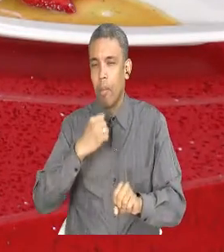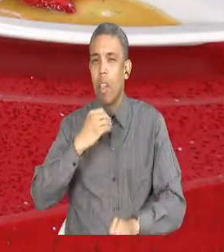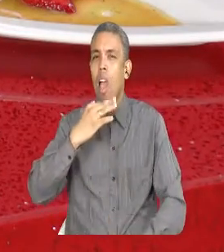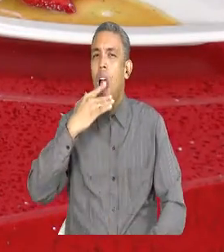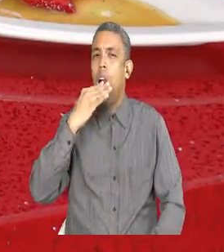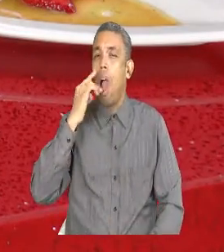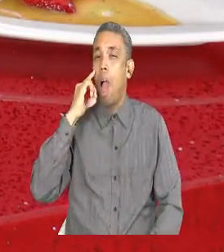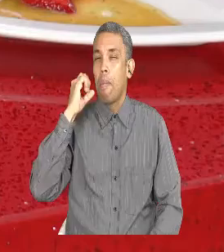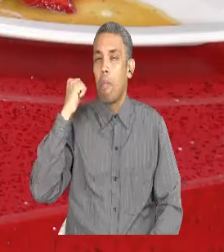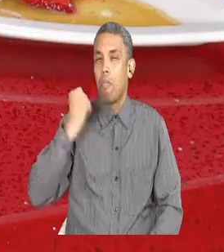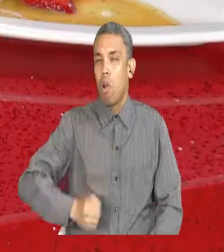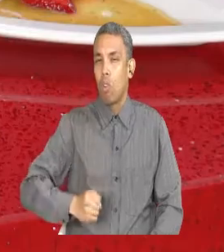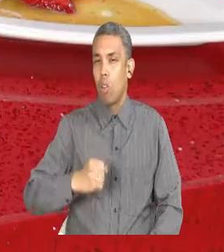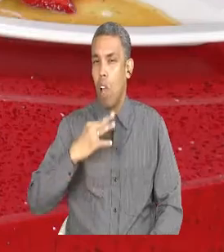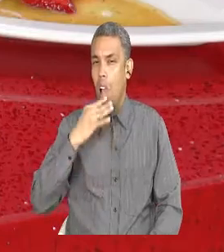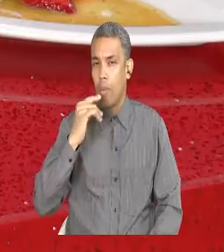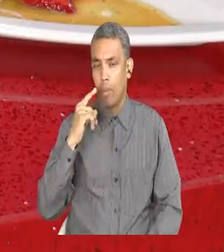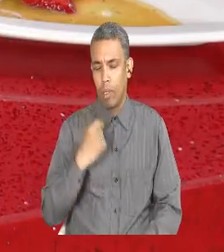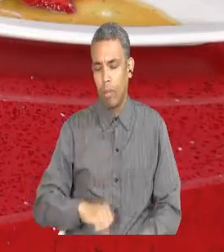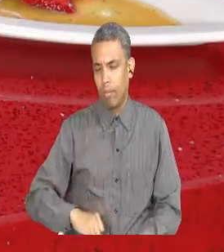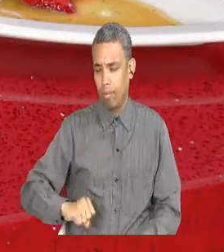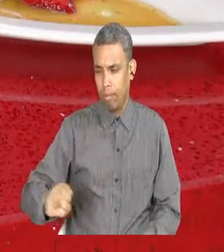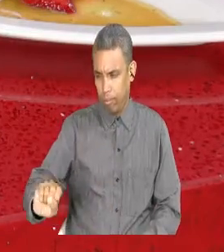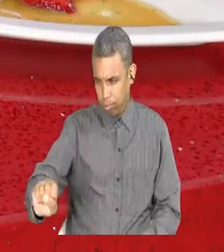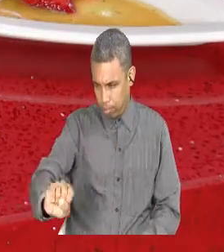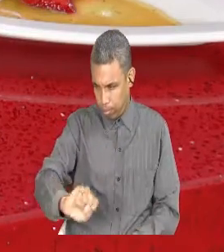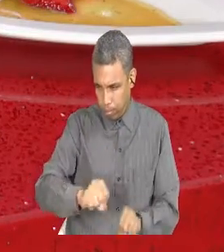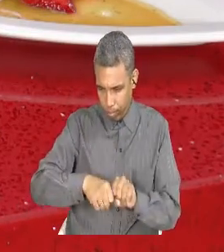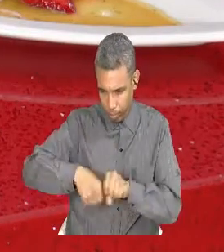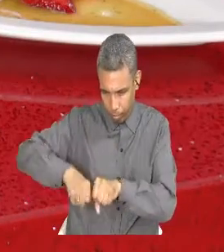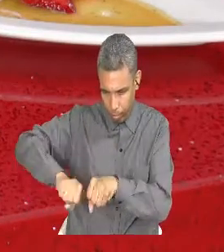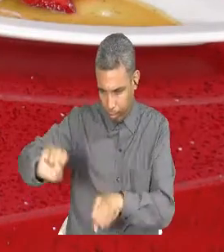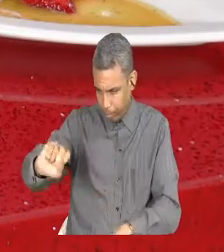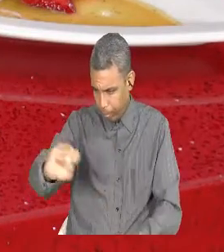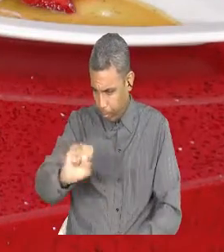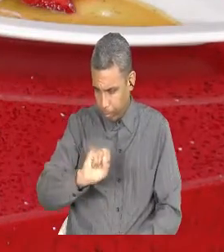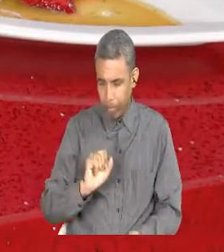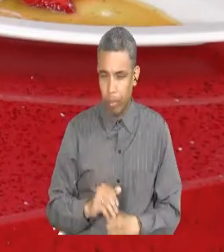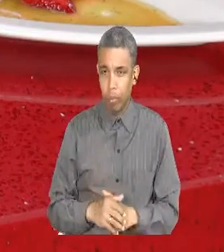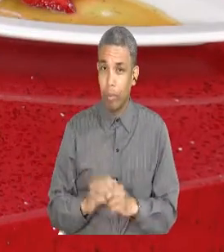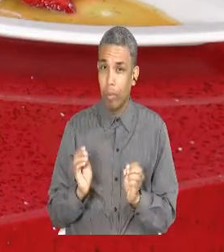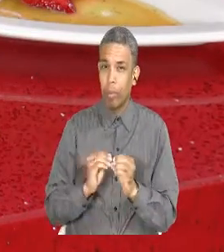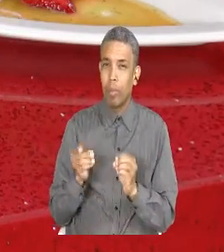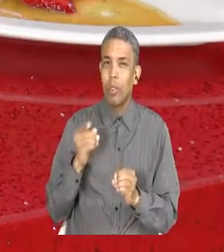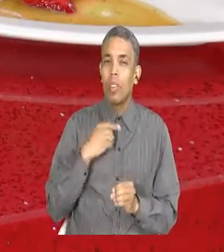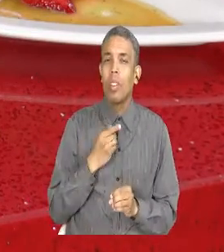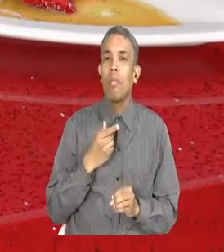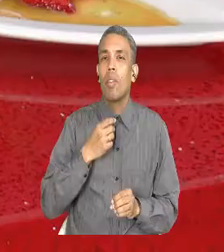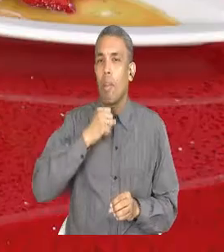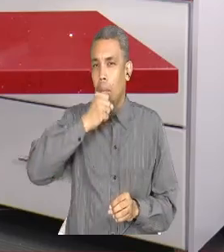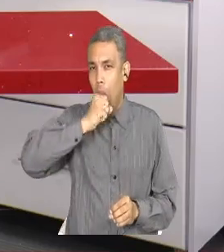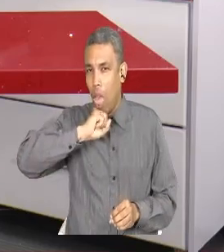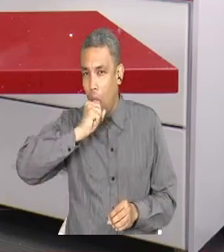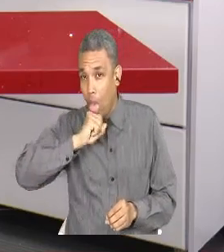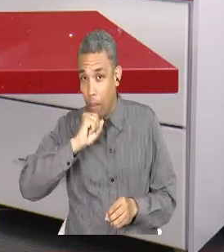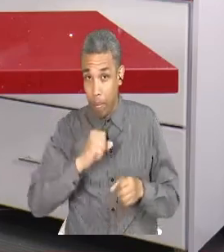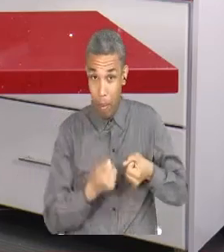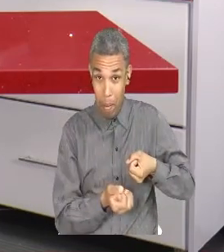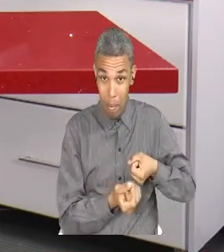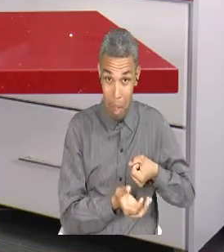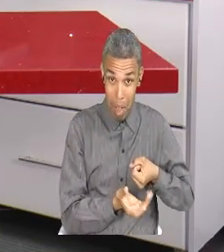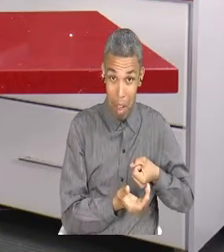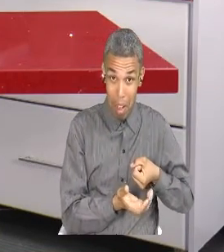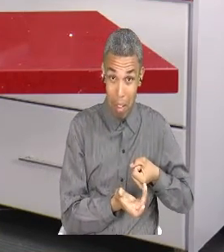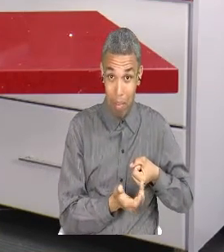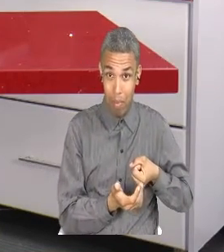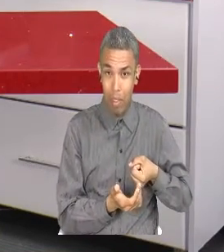agregándole aquí también. La diferencia de este postre es eso, la preparación del helado. Sí. Y la pimienta. Aparte